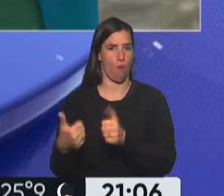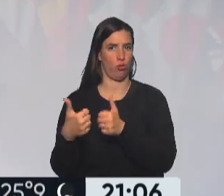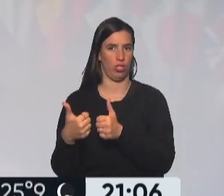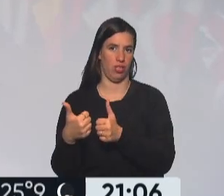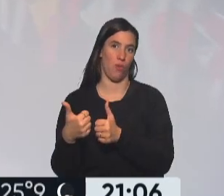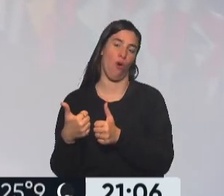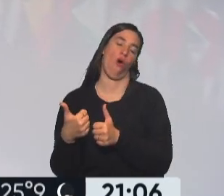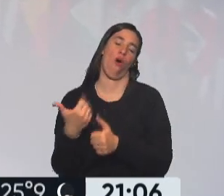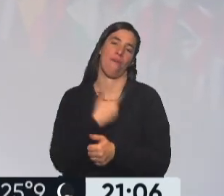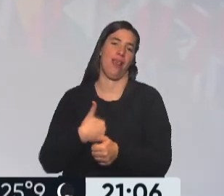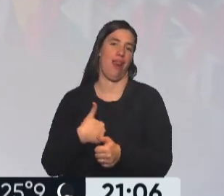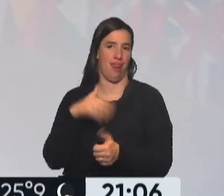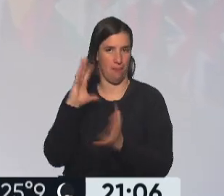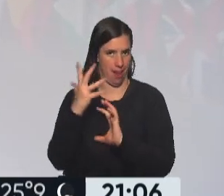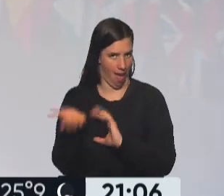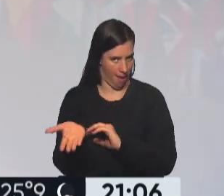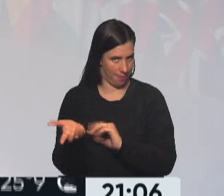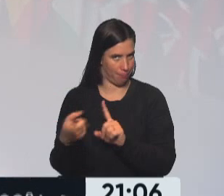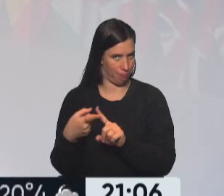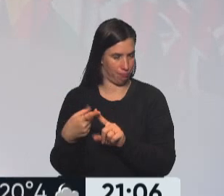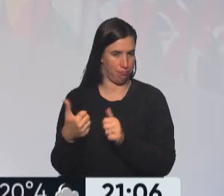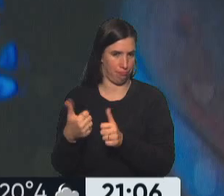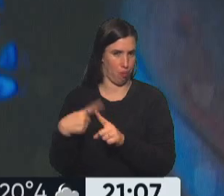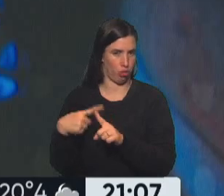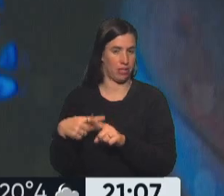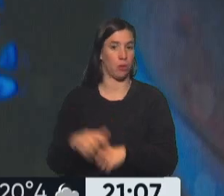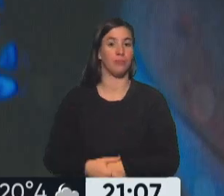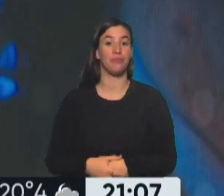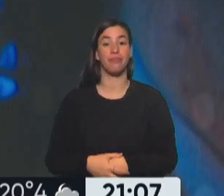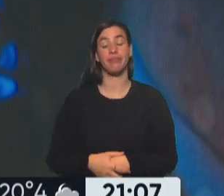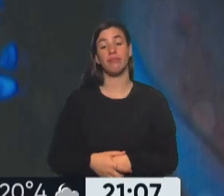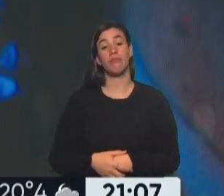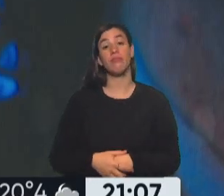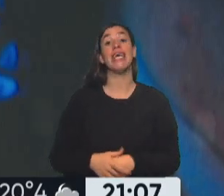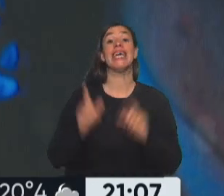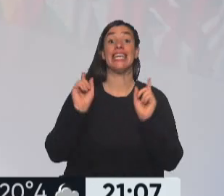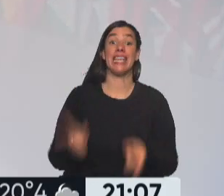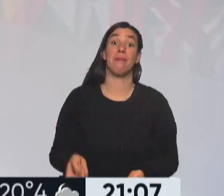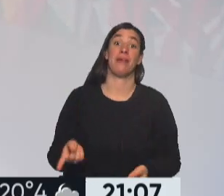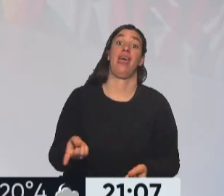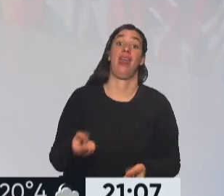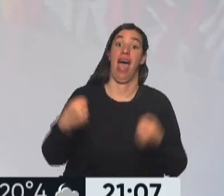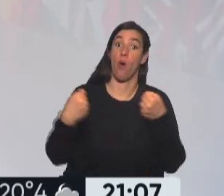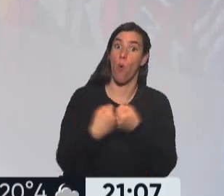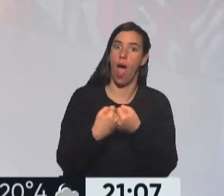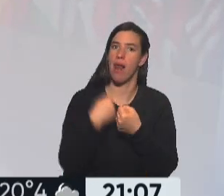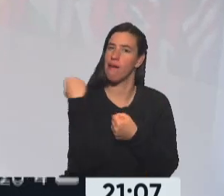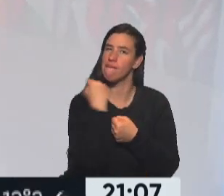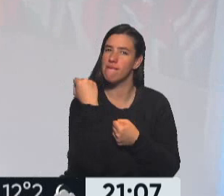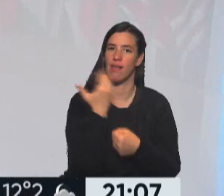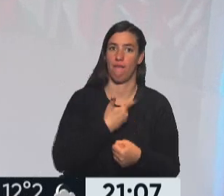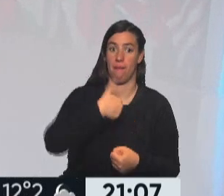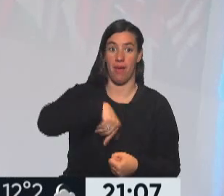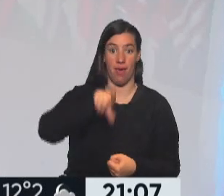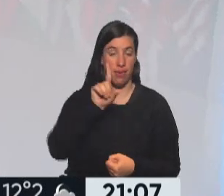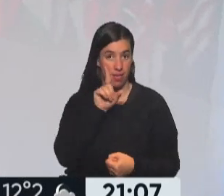Milei. Y otra bilateral que es muy importante por el contexto, justamente buscando nuevo acuerdo con el Fondo Monetario Internacional, es la que va a mantener con Kristalina